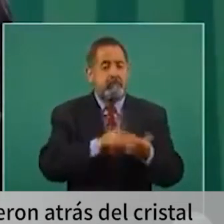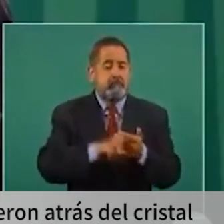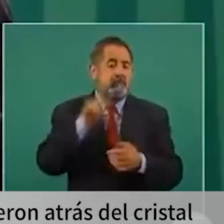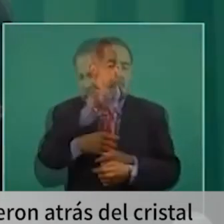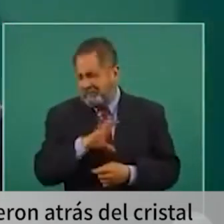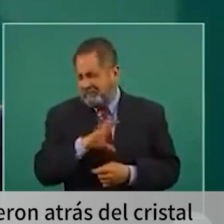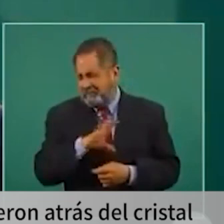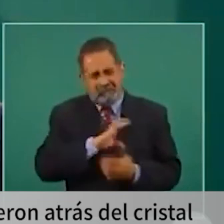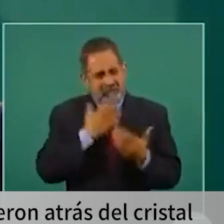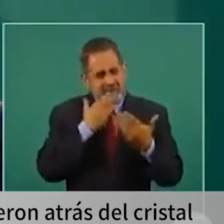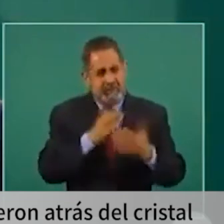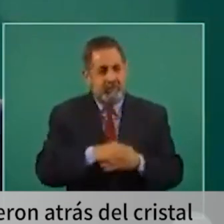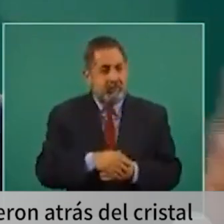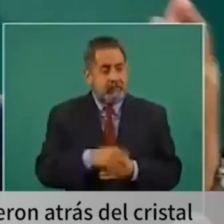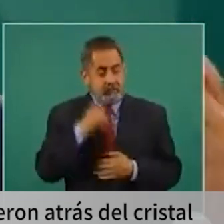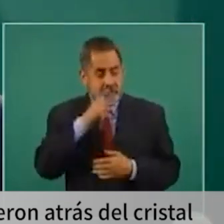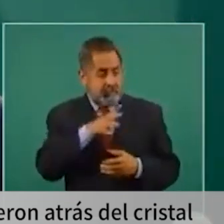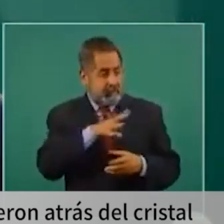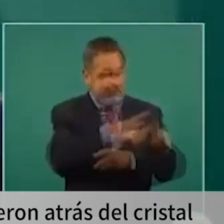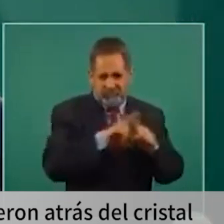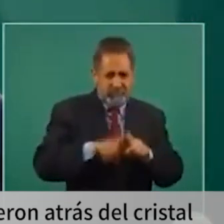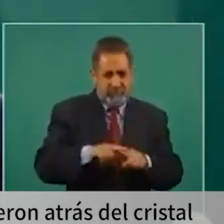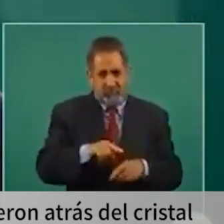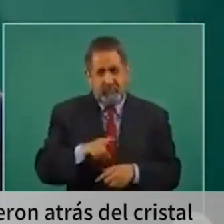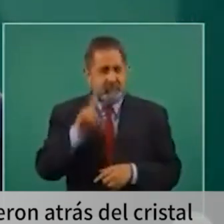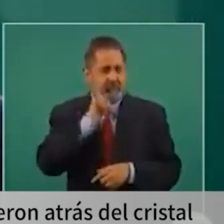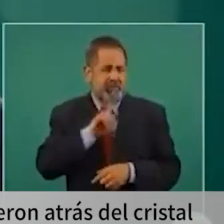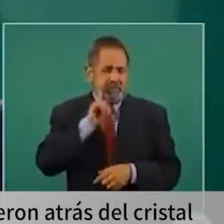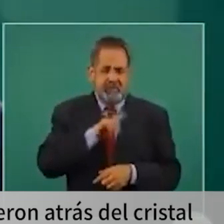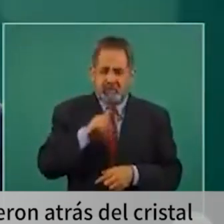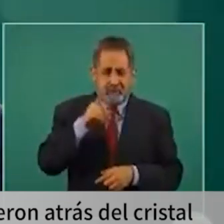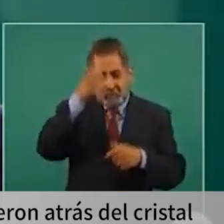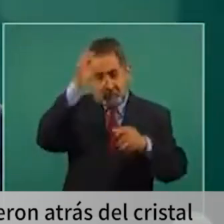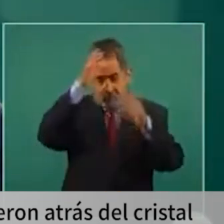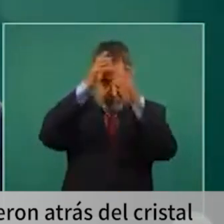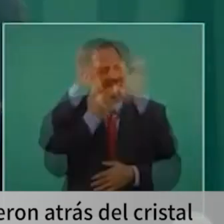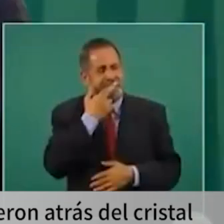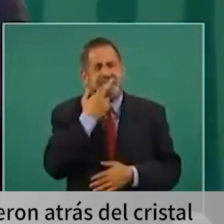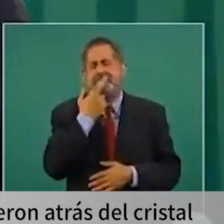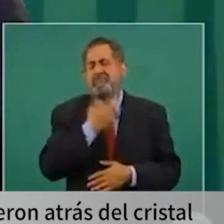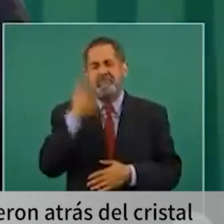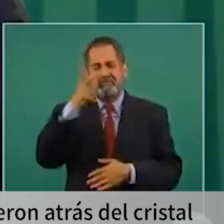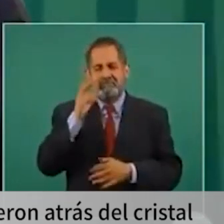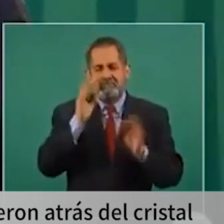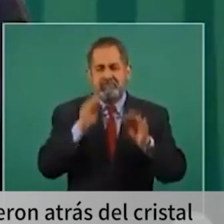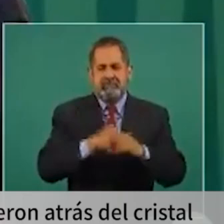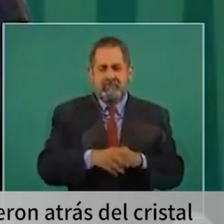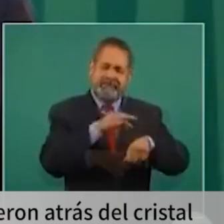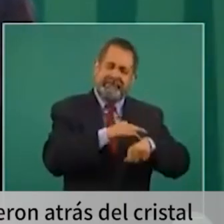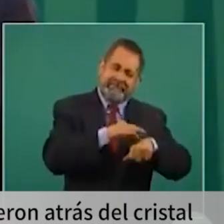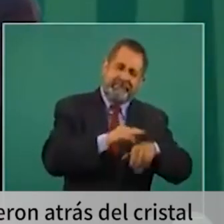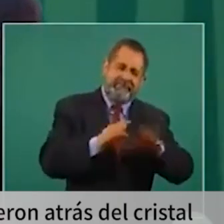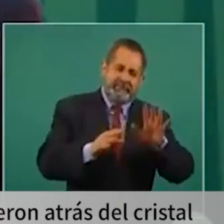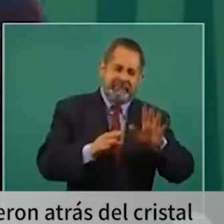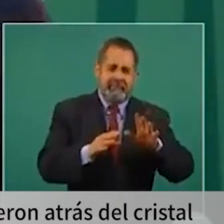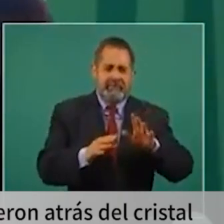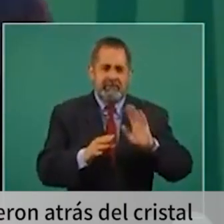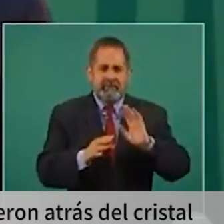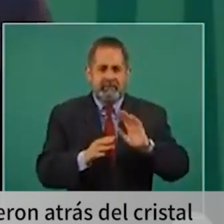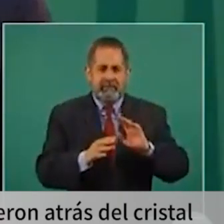enfermeras porque de todo el equipo médico que ya fueron de lo mejor que a veces los médicos se